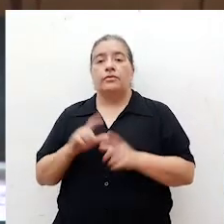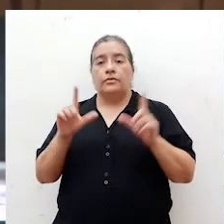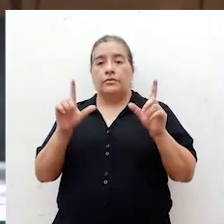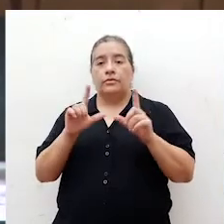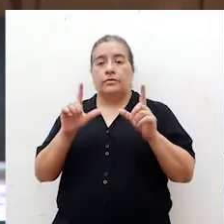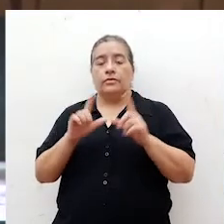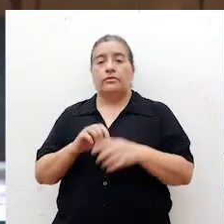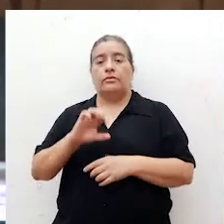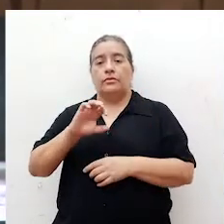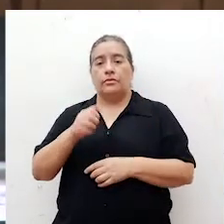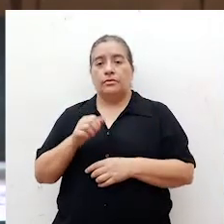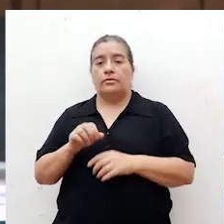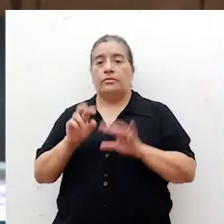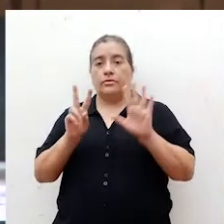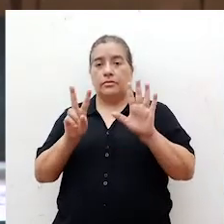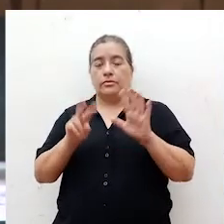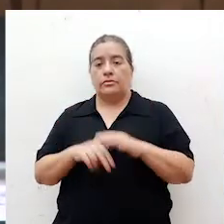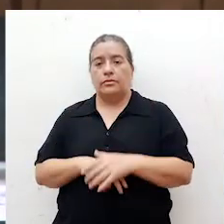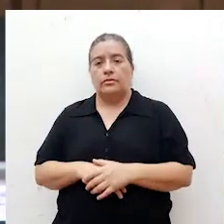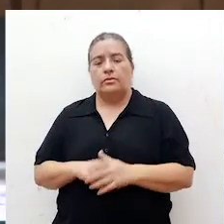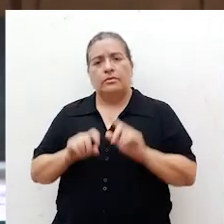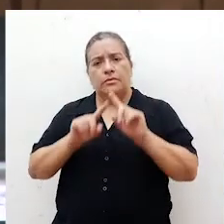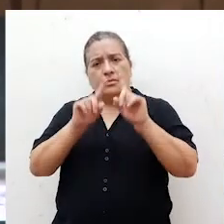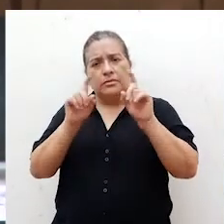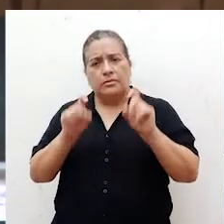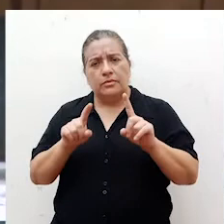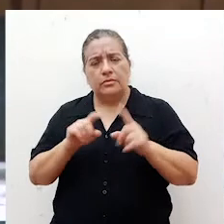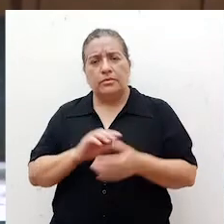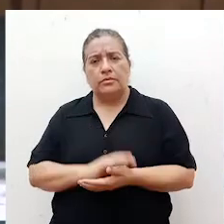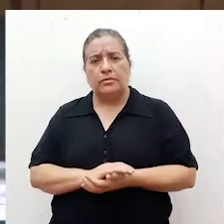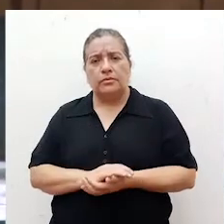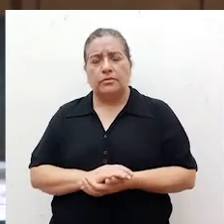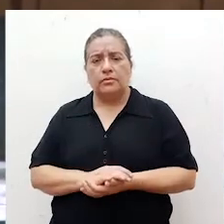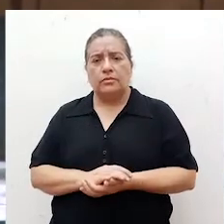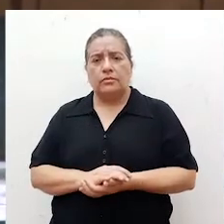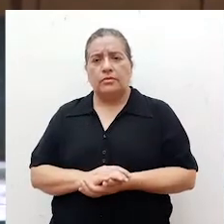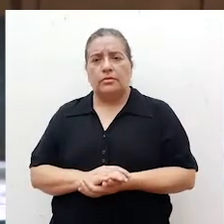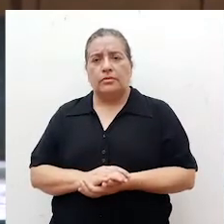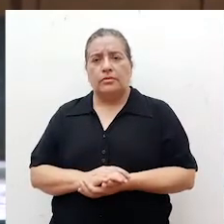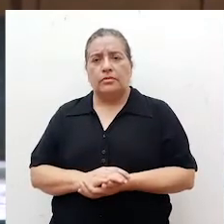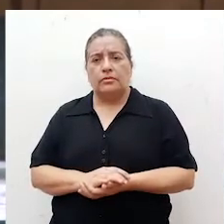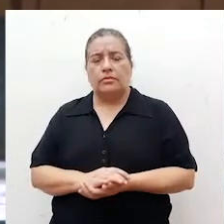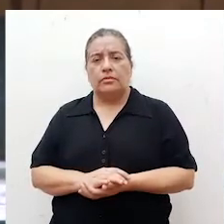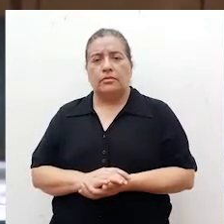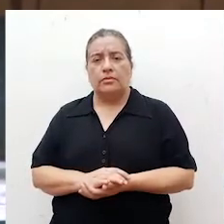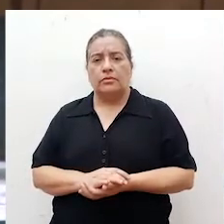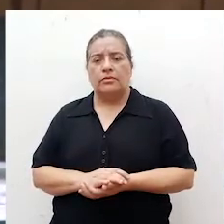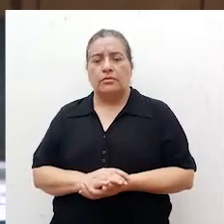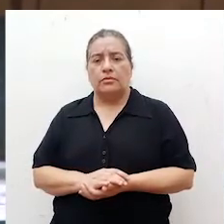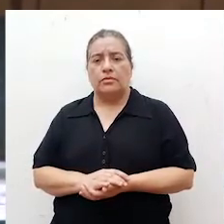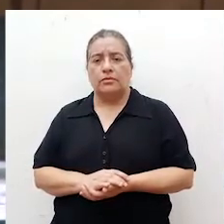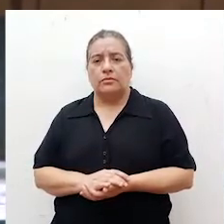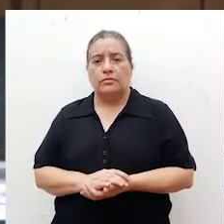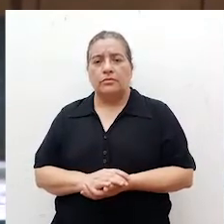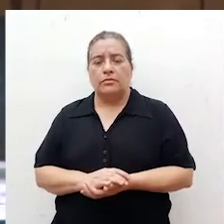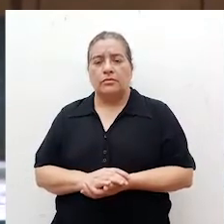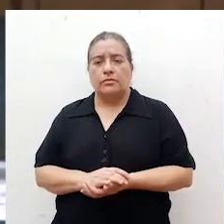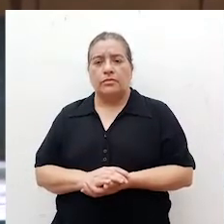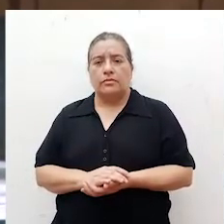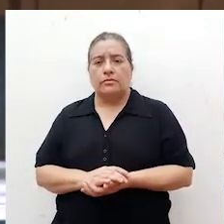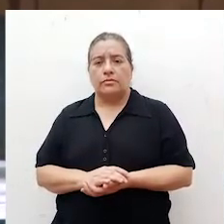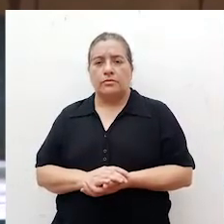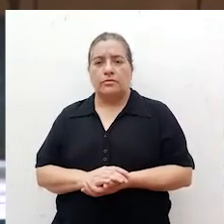Y también para preguntarle sobre el tema de la Policía Nacional, en qué ha quedado, ha tenido alguna conversación con el